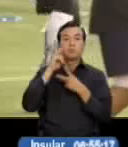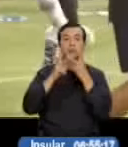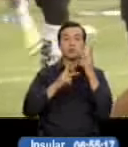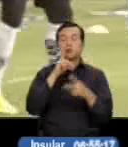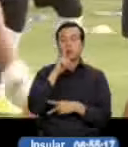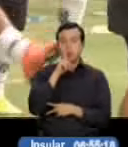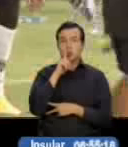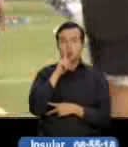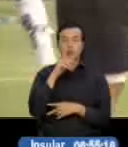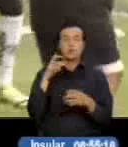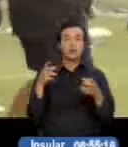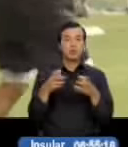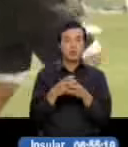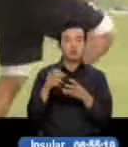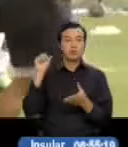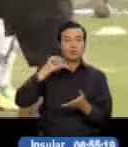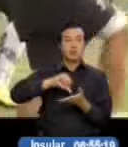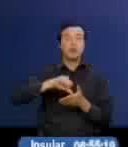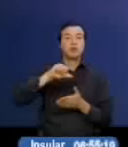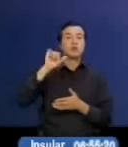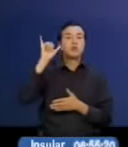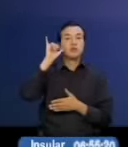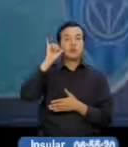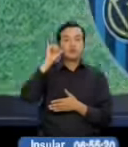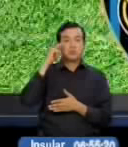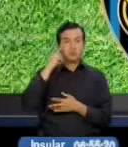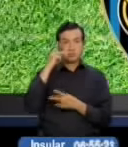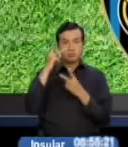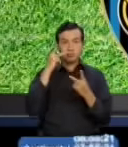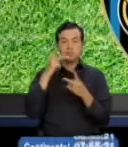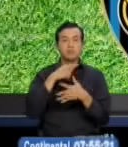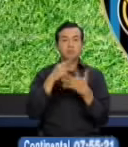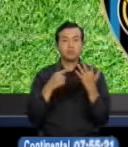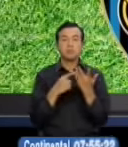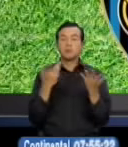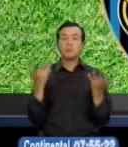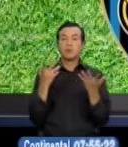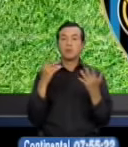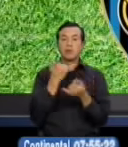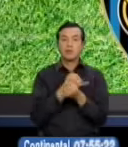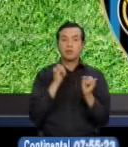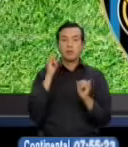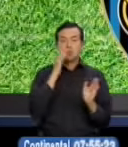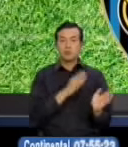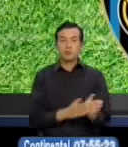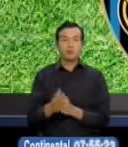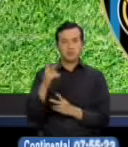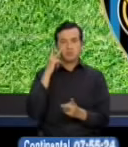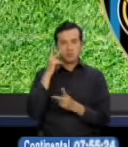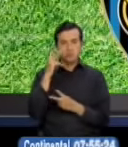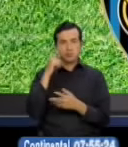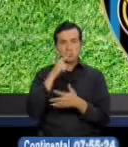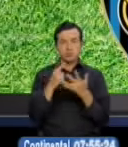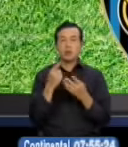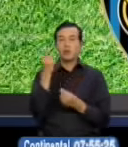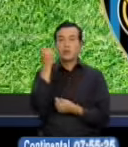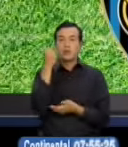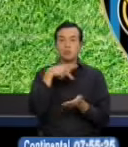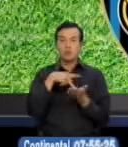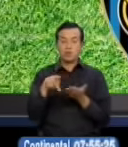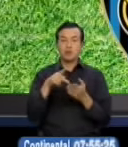del ídolo del astillero en la ciudad de Sangolquí. Para dicho encuentro, la dirigencia de Independiente dispuso de los siguientes valores para las